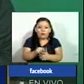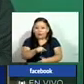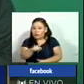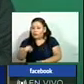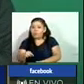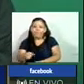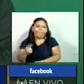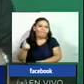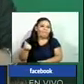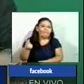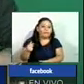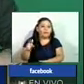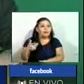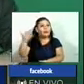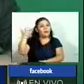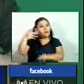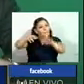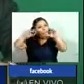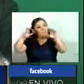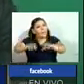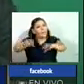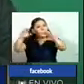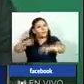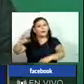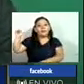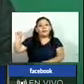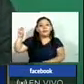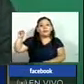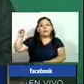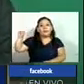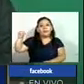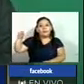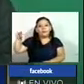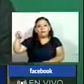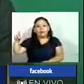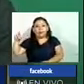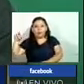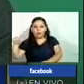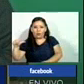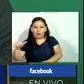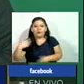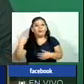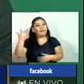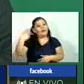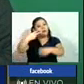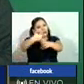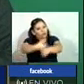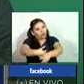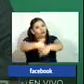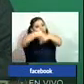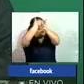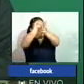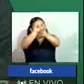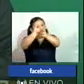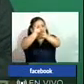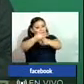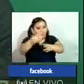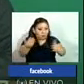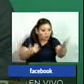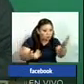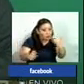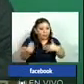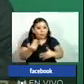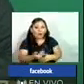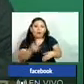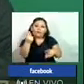afectadas por la tormenta Amanda iniciativa que a través de una videoconferencia convocamos a todos los gerentes